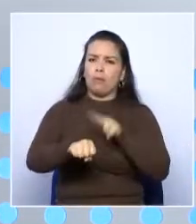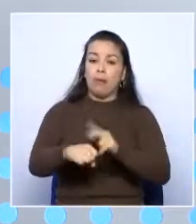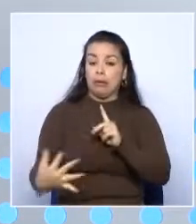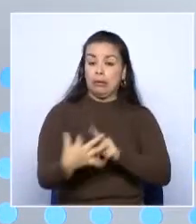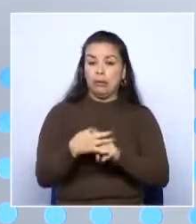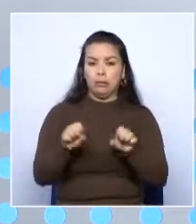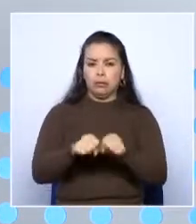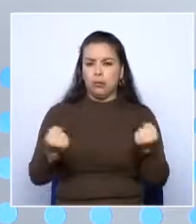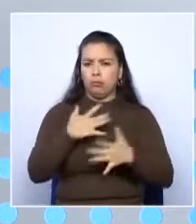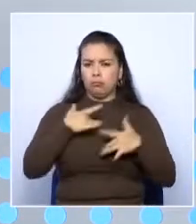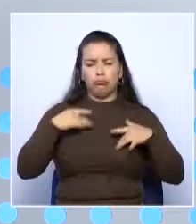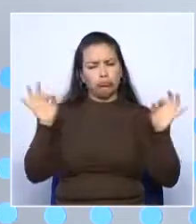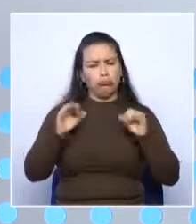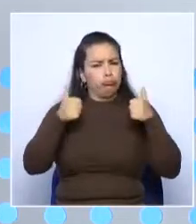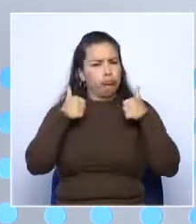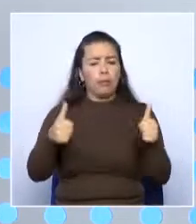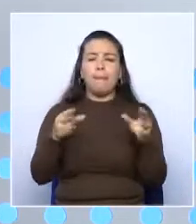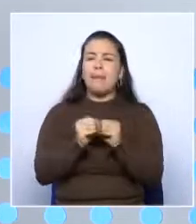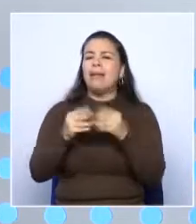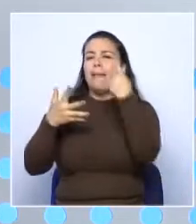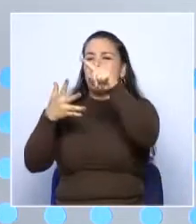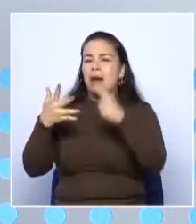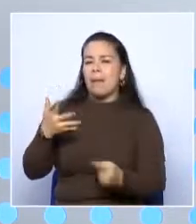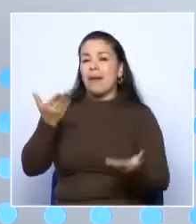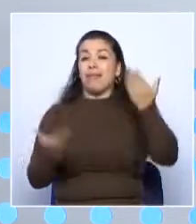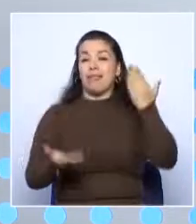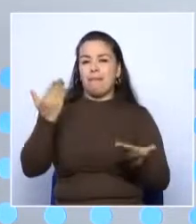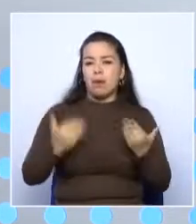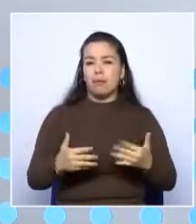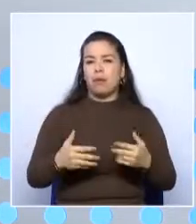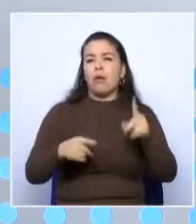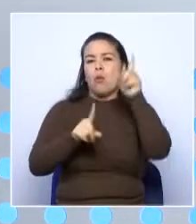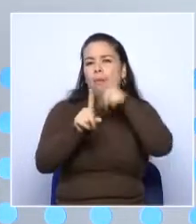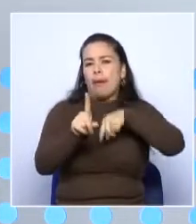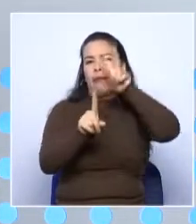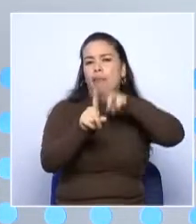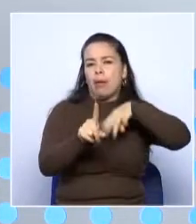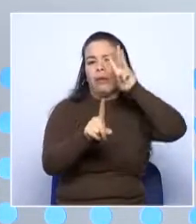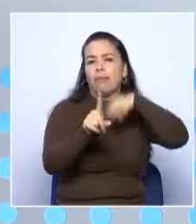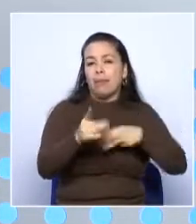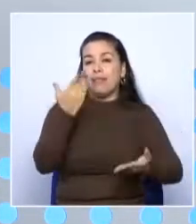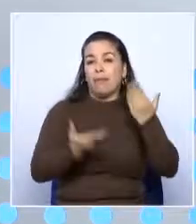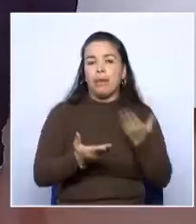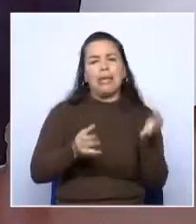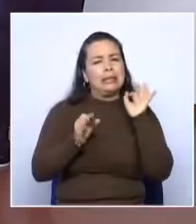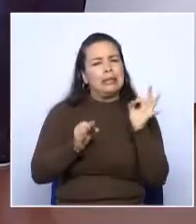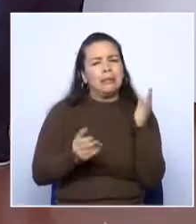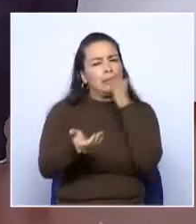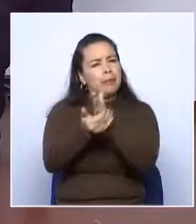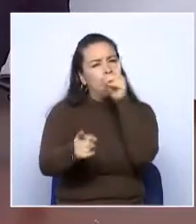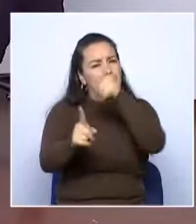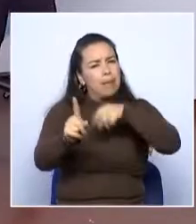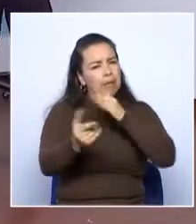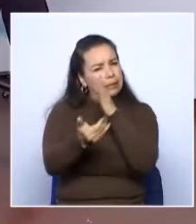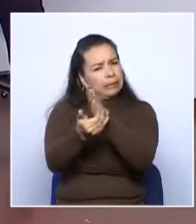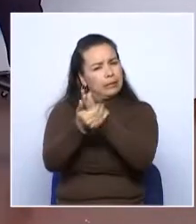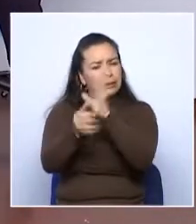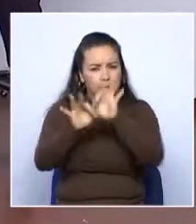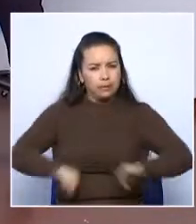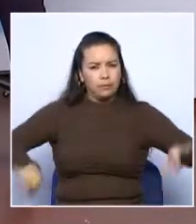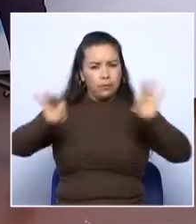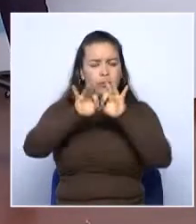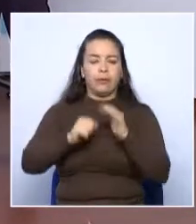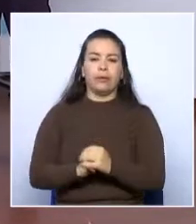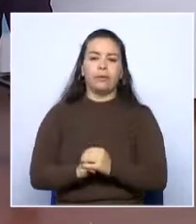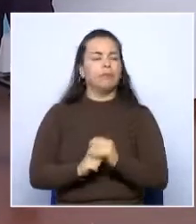un protocolo ya establecido a las diferentes edades gestacionales, que la paciente no falte a hacerse sus controles. Y entonces se habla de ecografías de